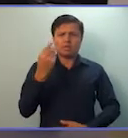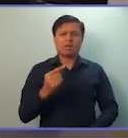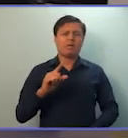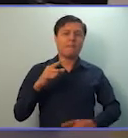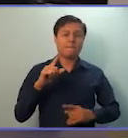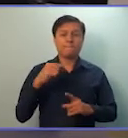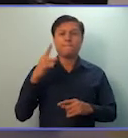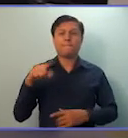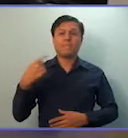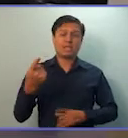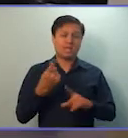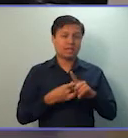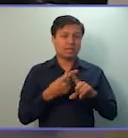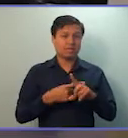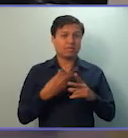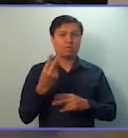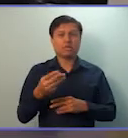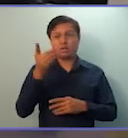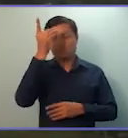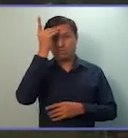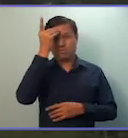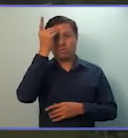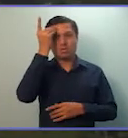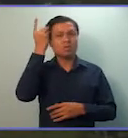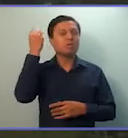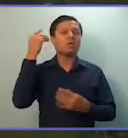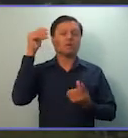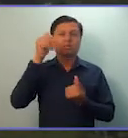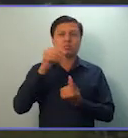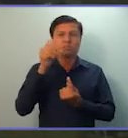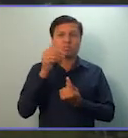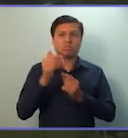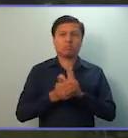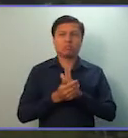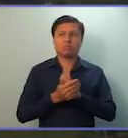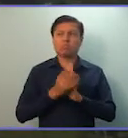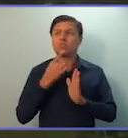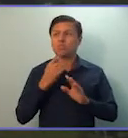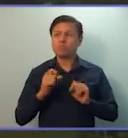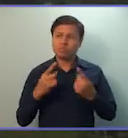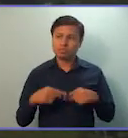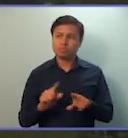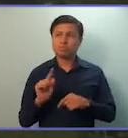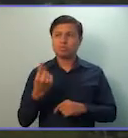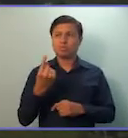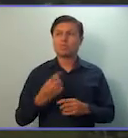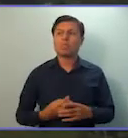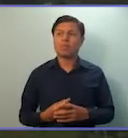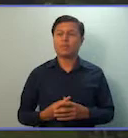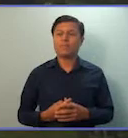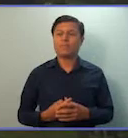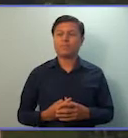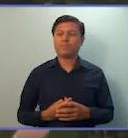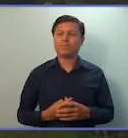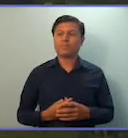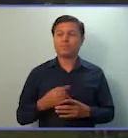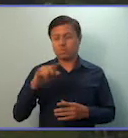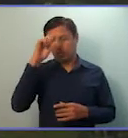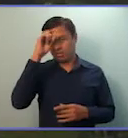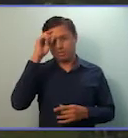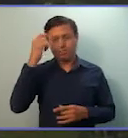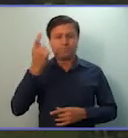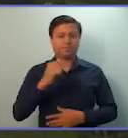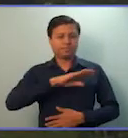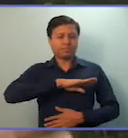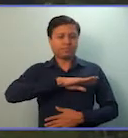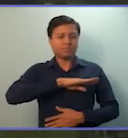el domingo esté a las capacitaciones para que primero pues es una labor cívica